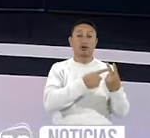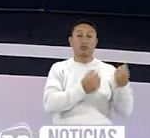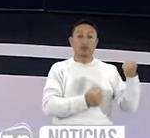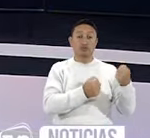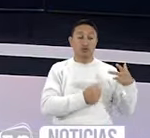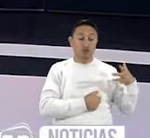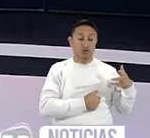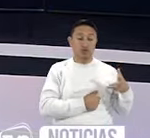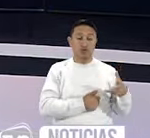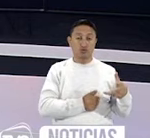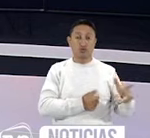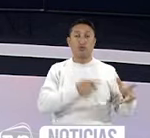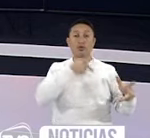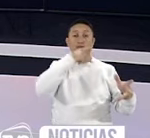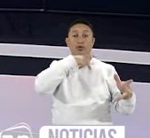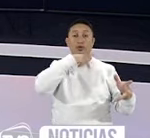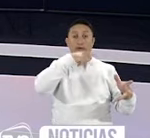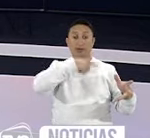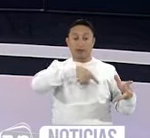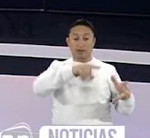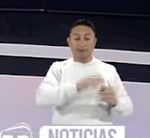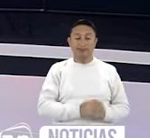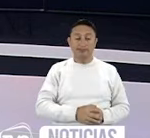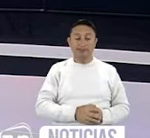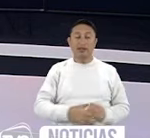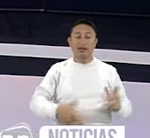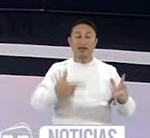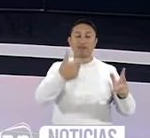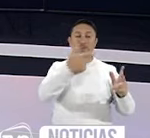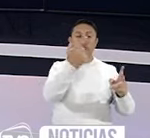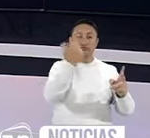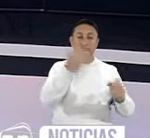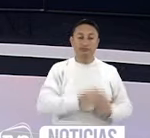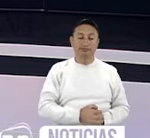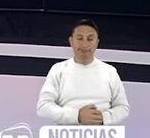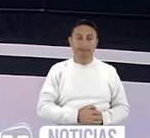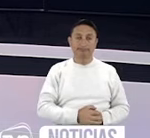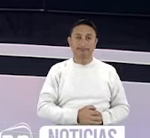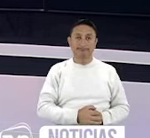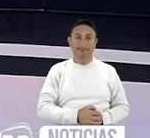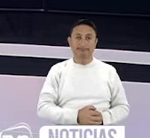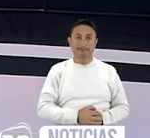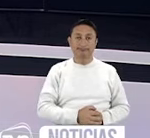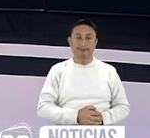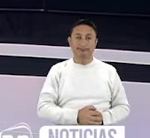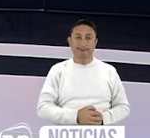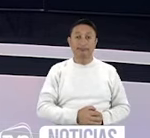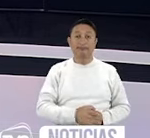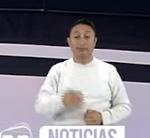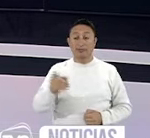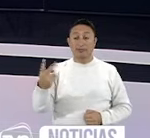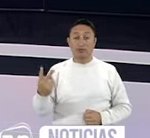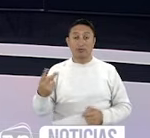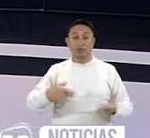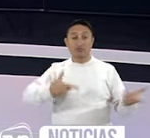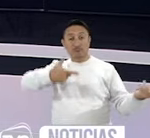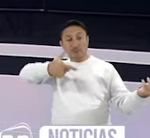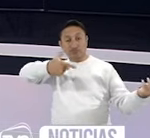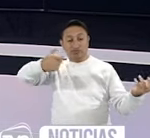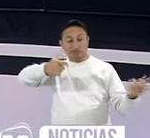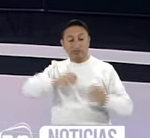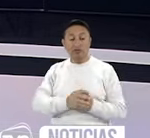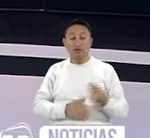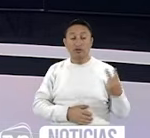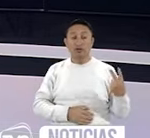Puerto Viejo-Santa Ana en la provincia de Manabí. Al momento del ataque, ejecutado con fusiles, los esposos estaban con su hija